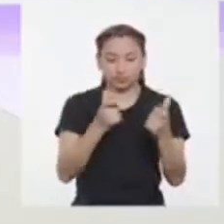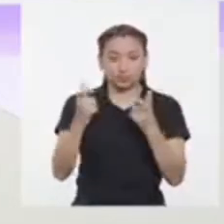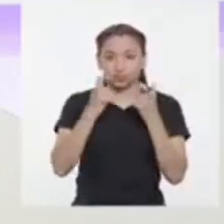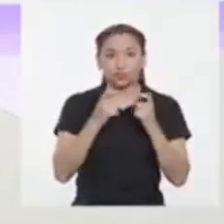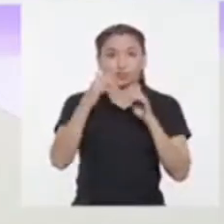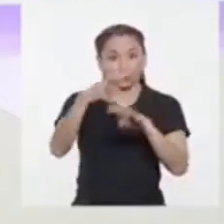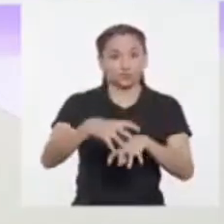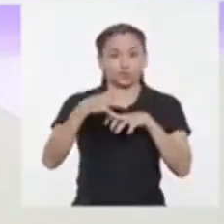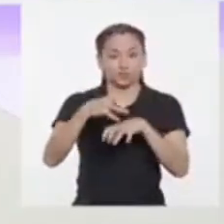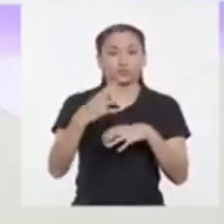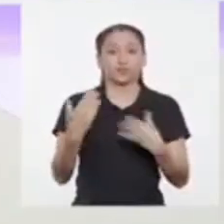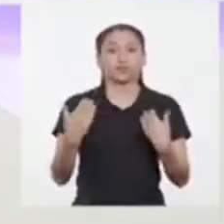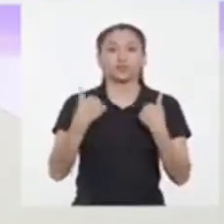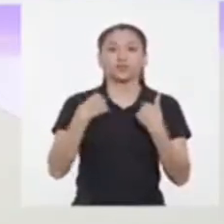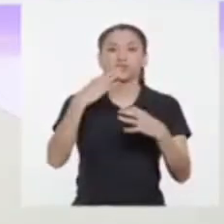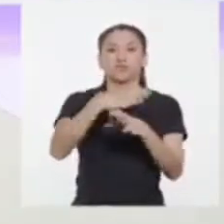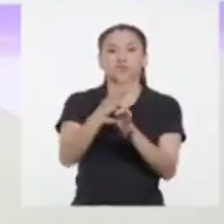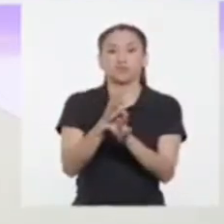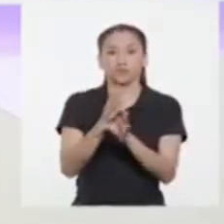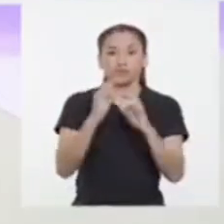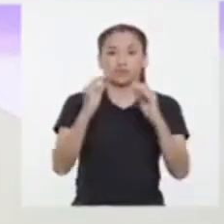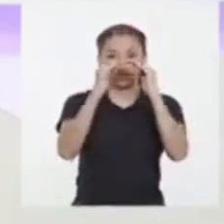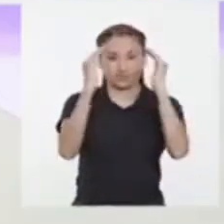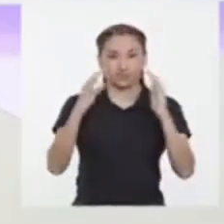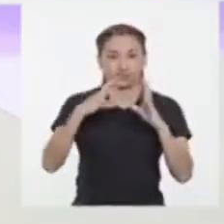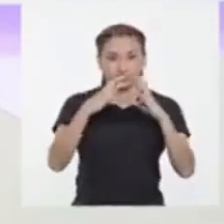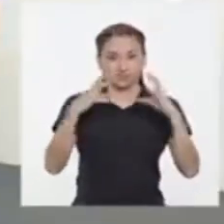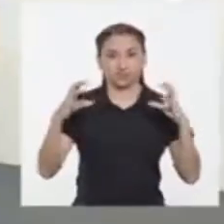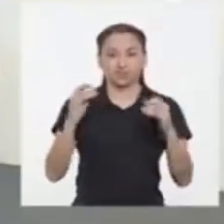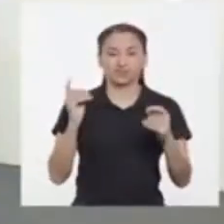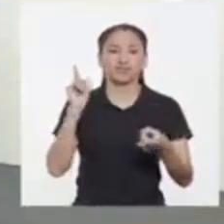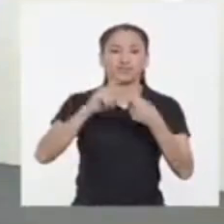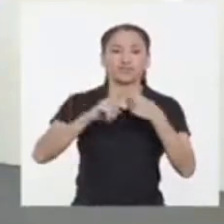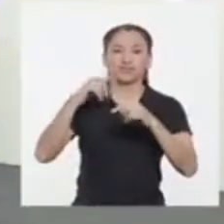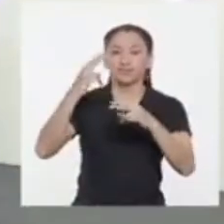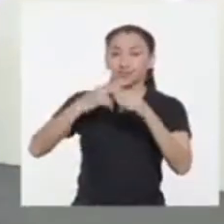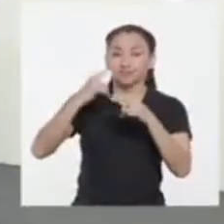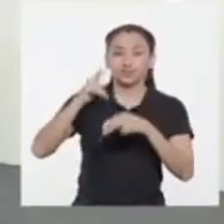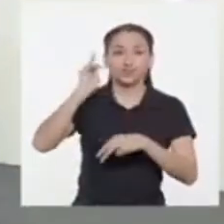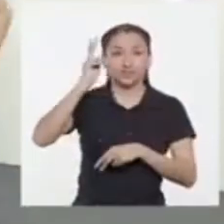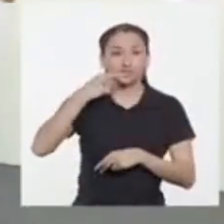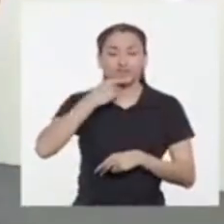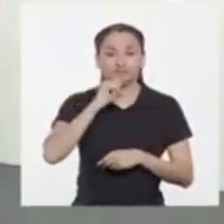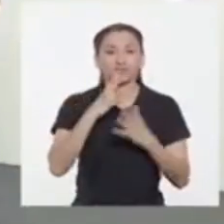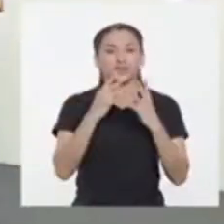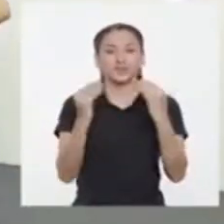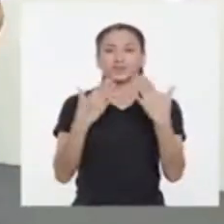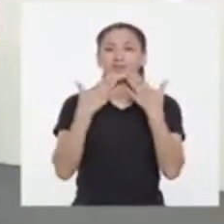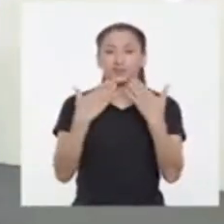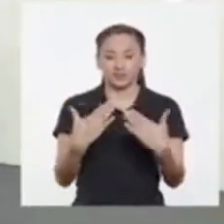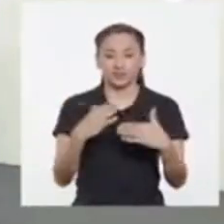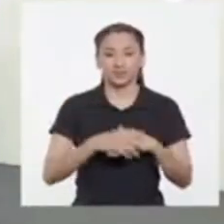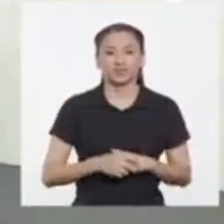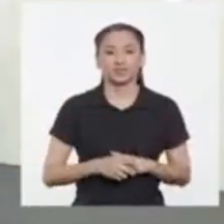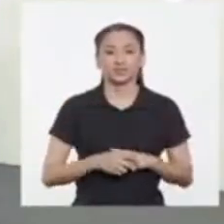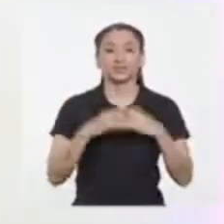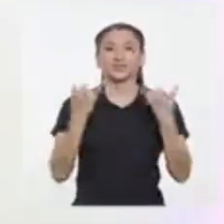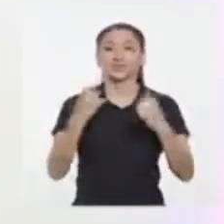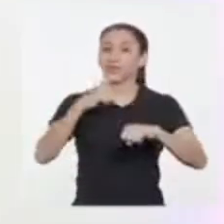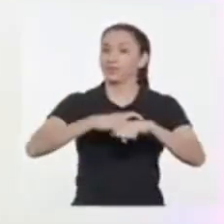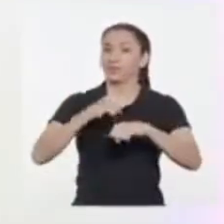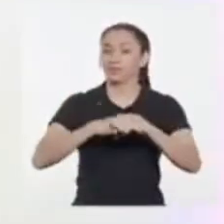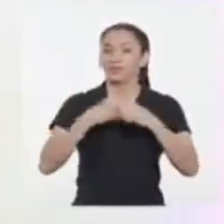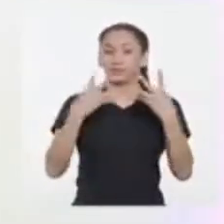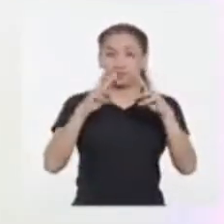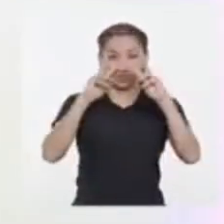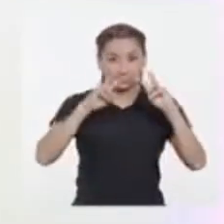y control de cultivos que involucran formas geométricas. Hasta luego, profesora. Una vez más, muchas gracias.